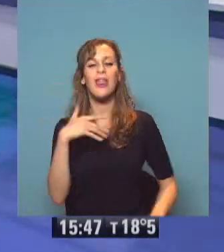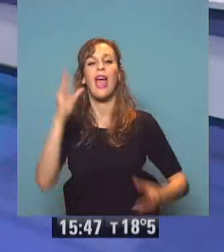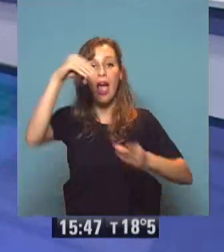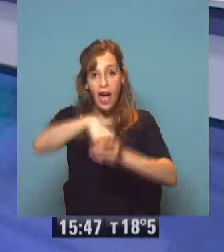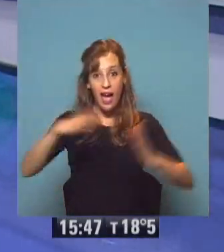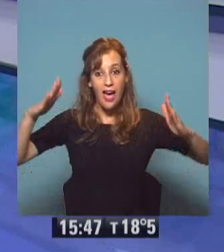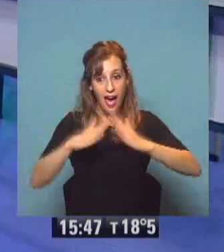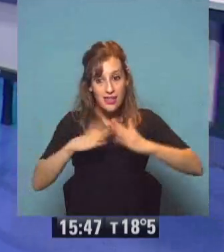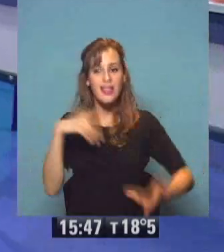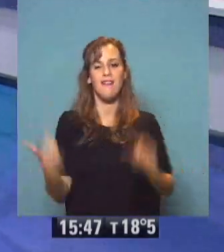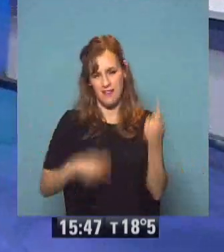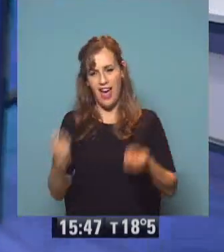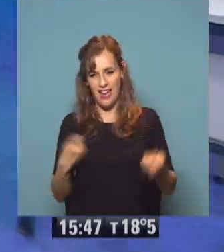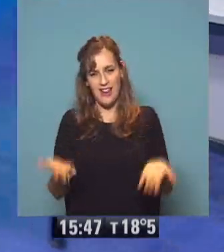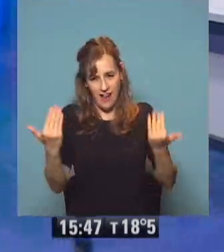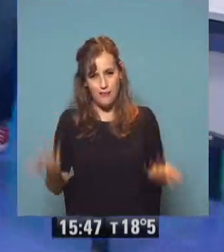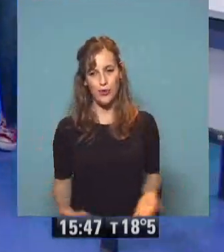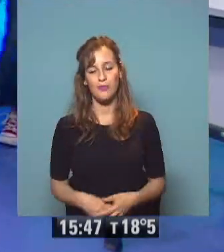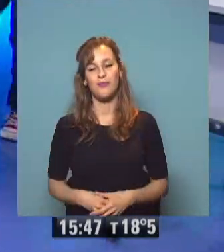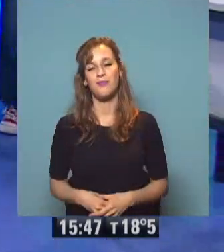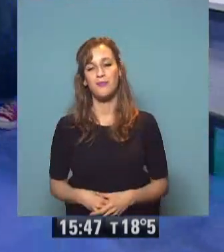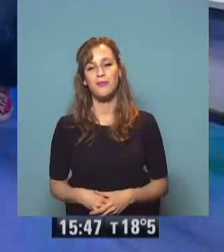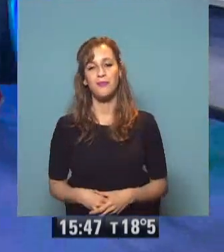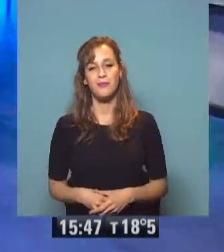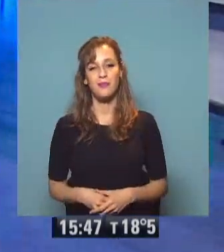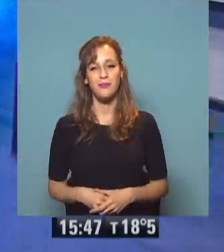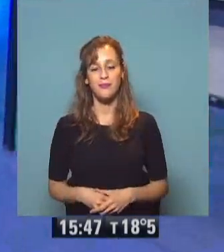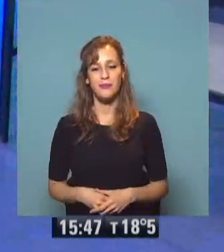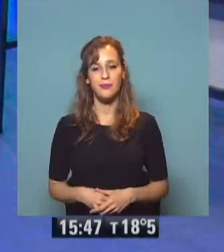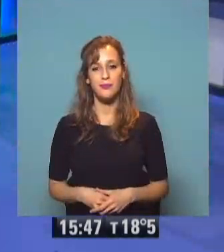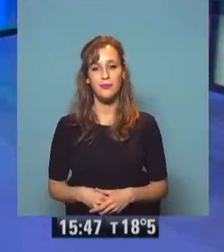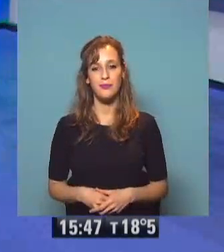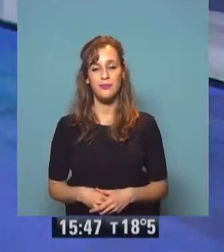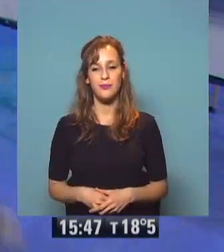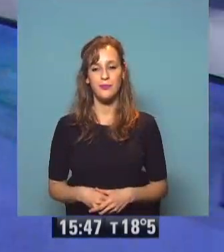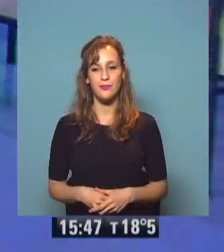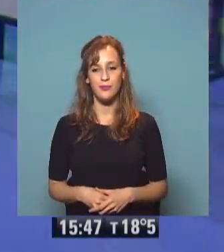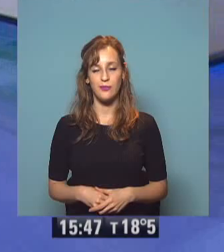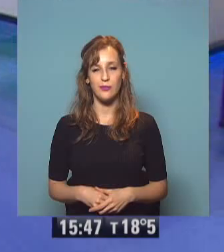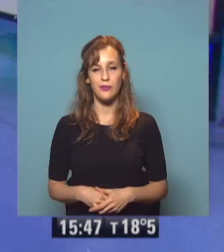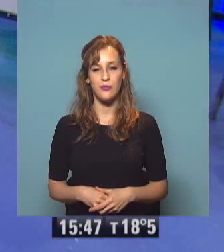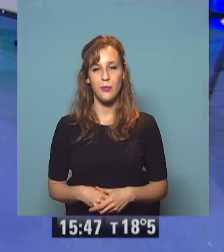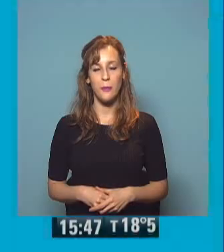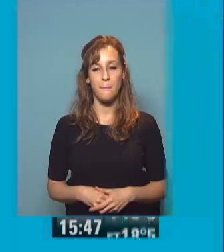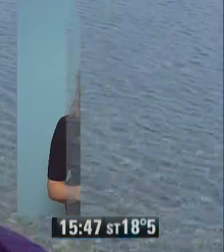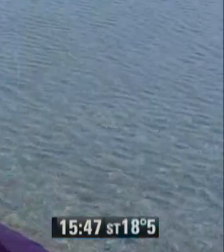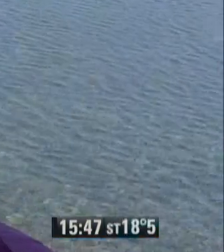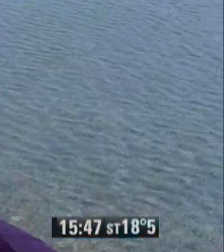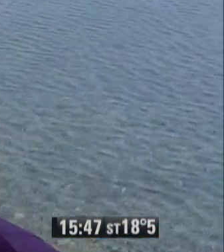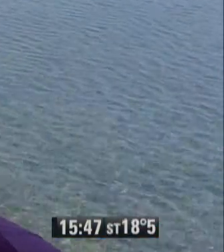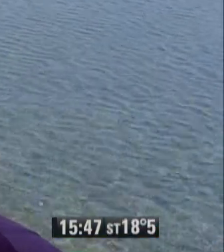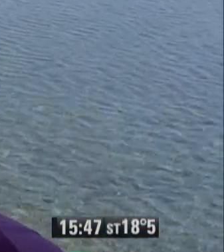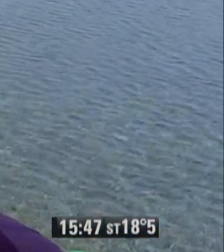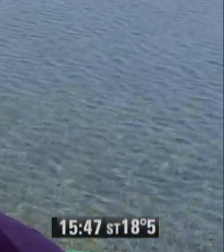casa! De la terraza se colgaba el hombre araña. Llegó DiCaprio montado en el Titanic. Armado entre tres Pokémon. Soy